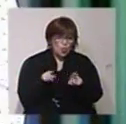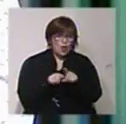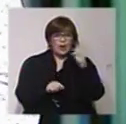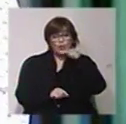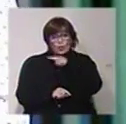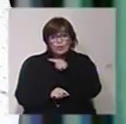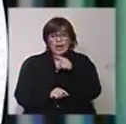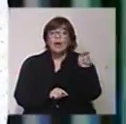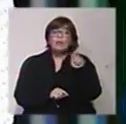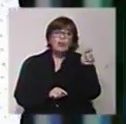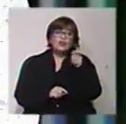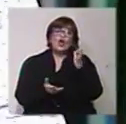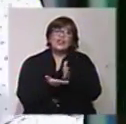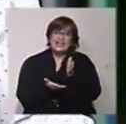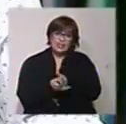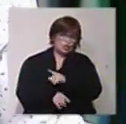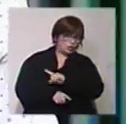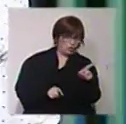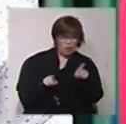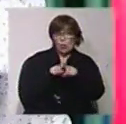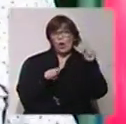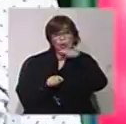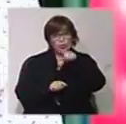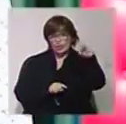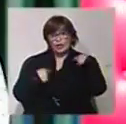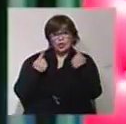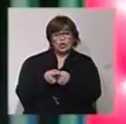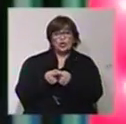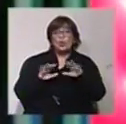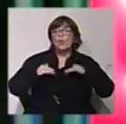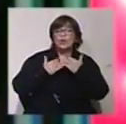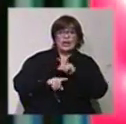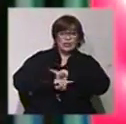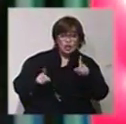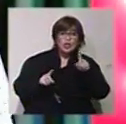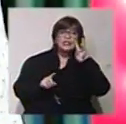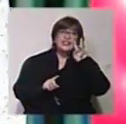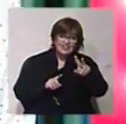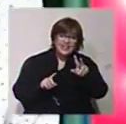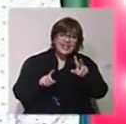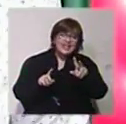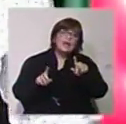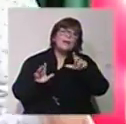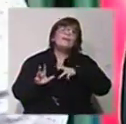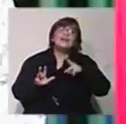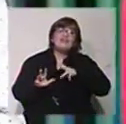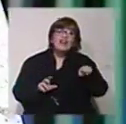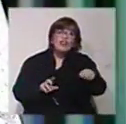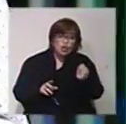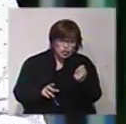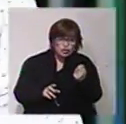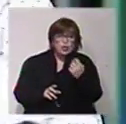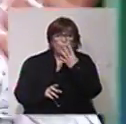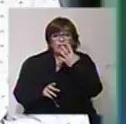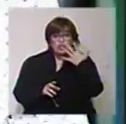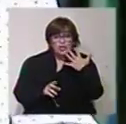canales públicos no tienen los derechos. En Rusia pasó lo mismo. Nosotros no tenemos los derechos del Mundial. Los partidos se están viendo por canal abierto, pero por canales privados. El partido además va por la